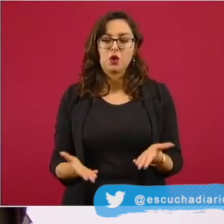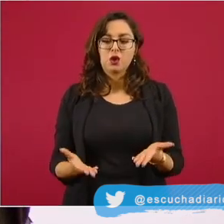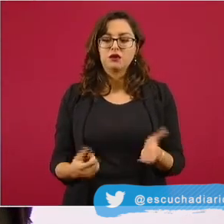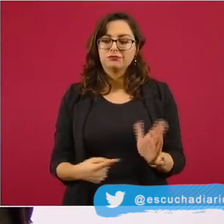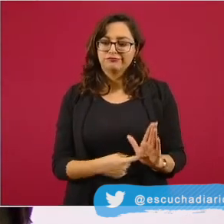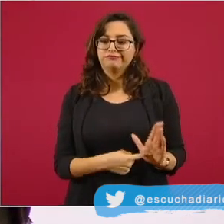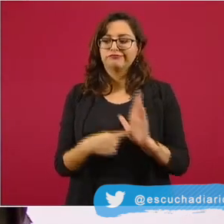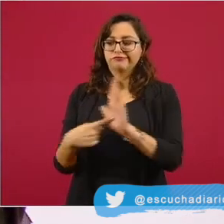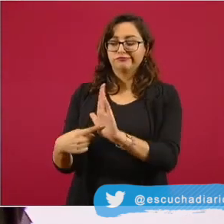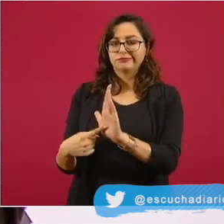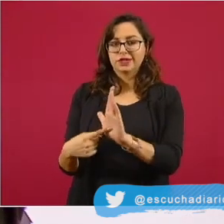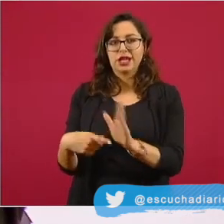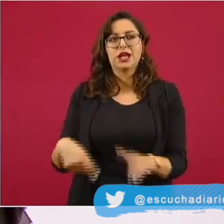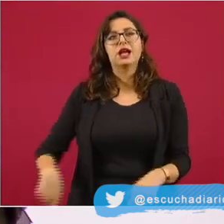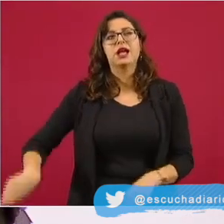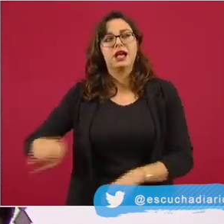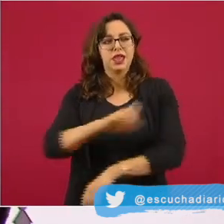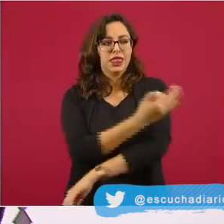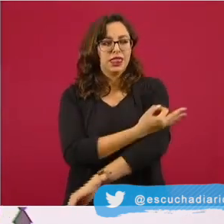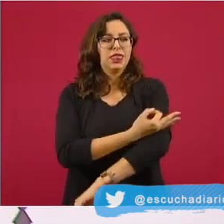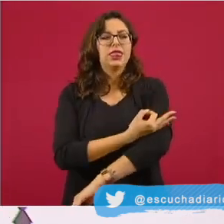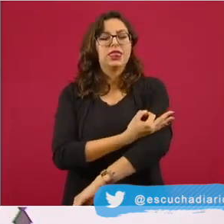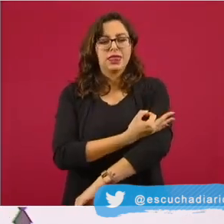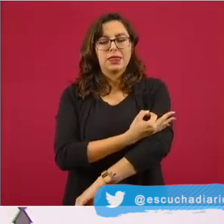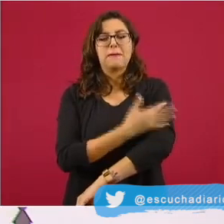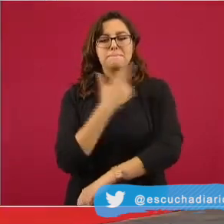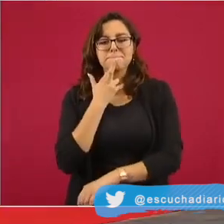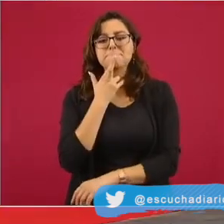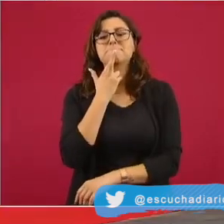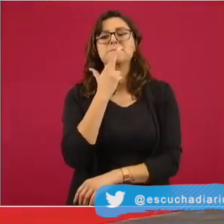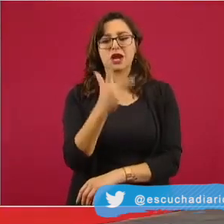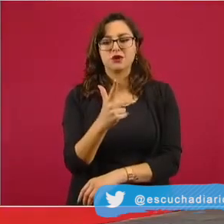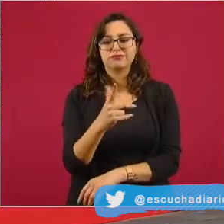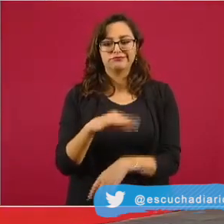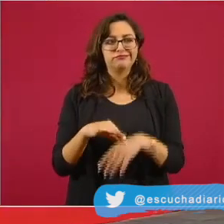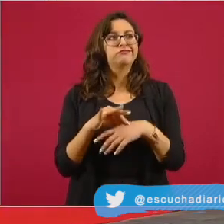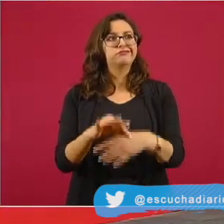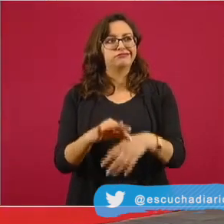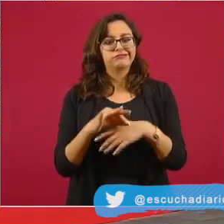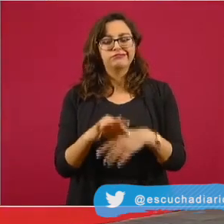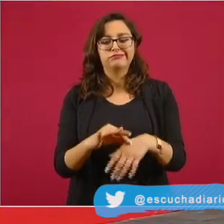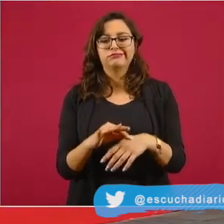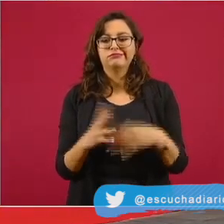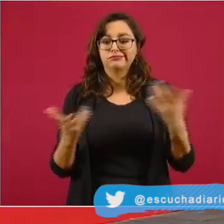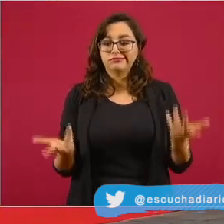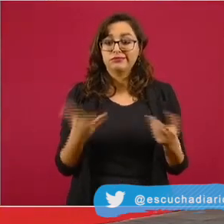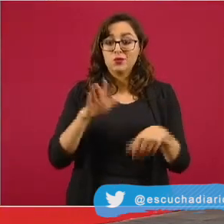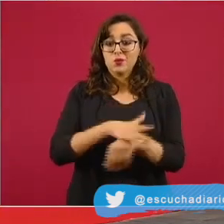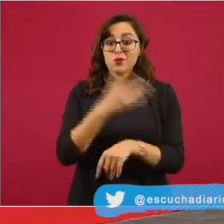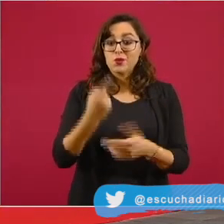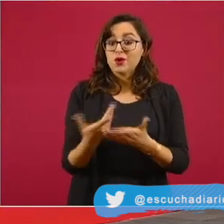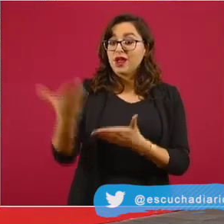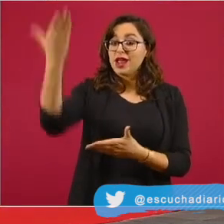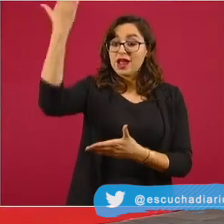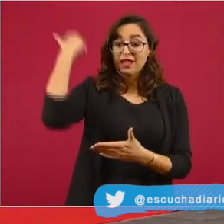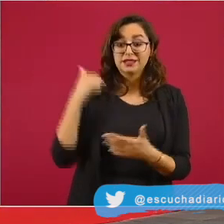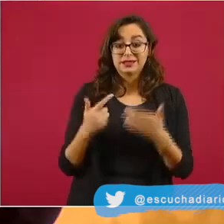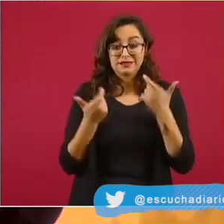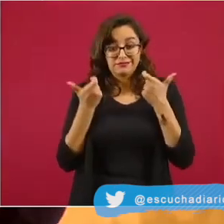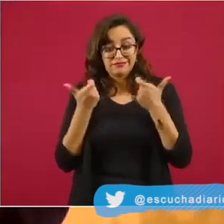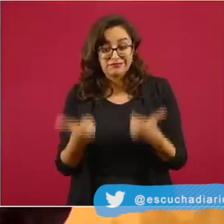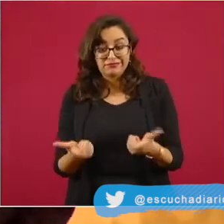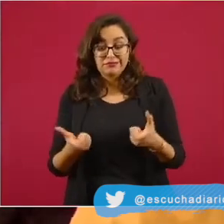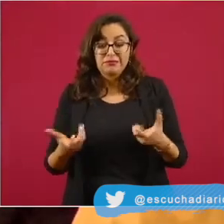mejor y se siente como una realidad, porque el dinero que antes se robaban